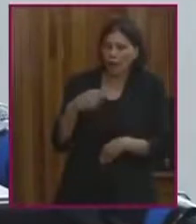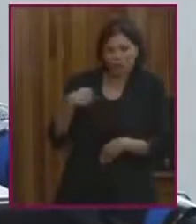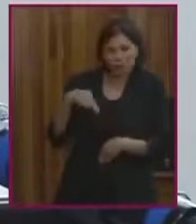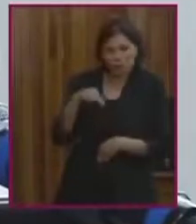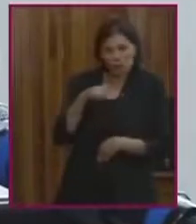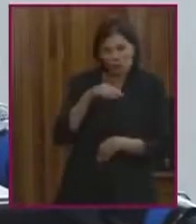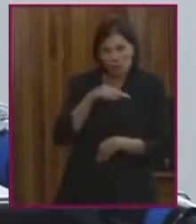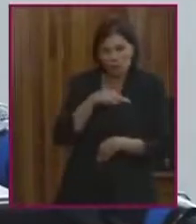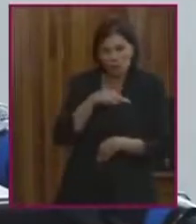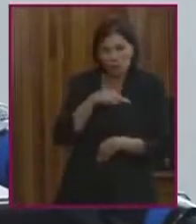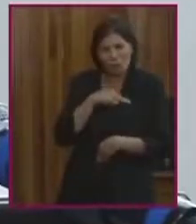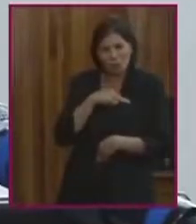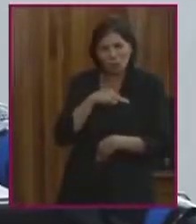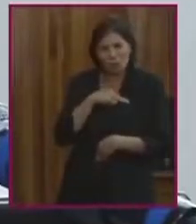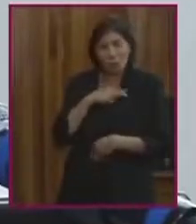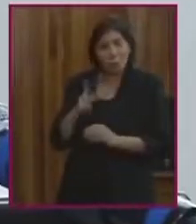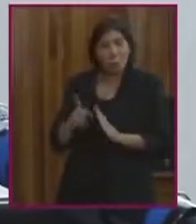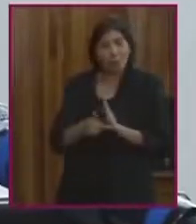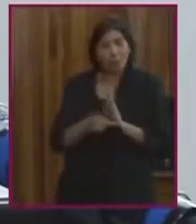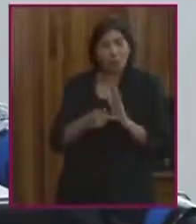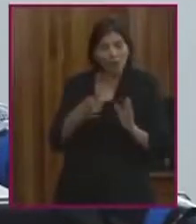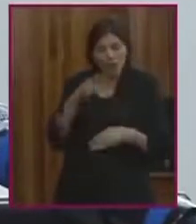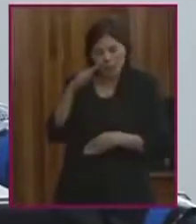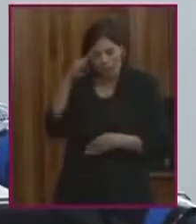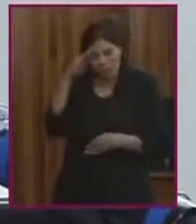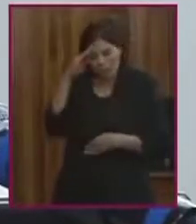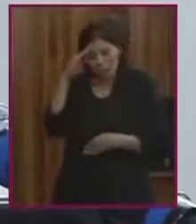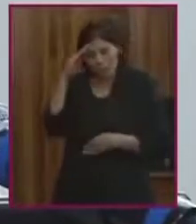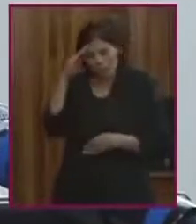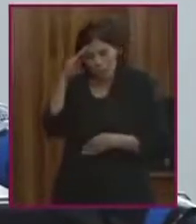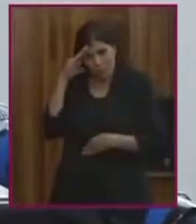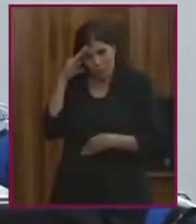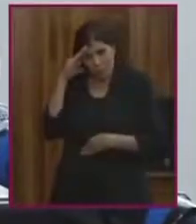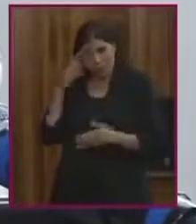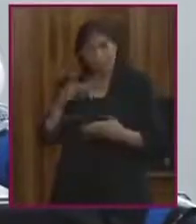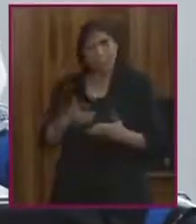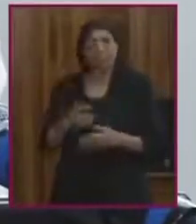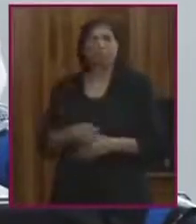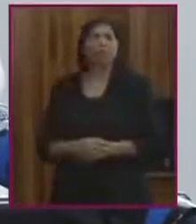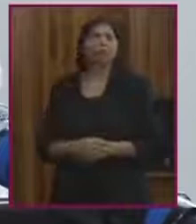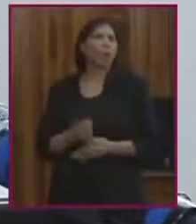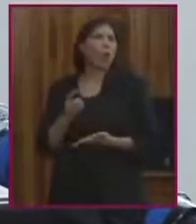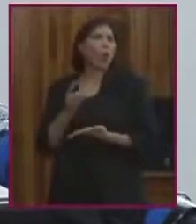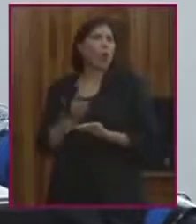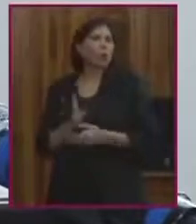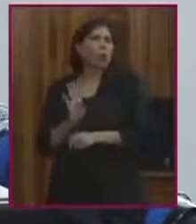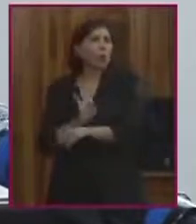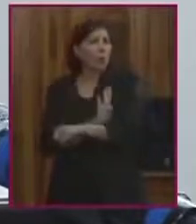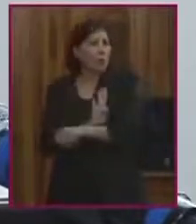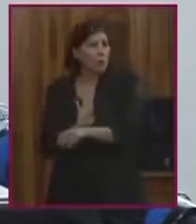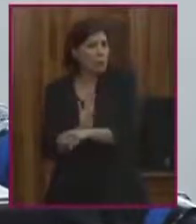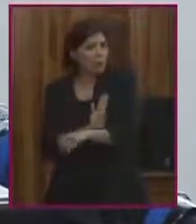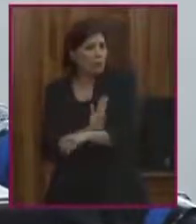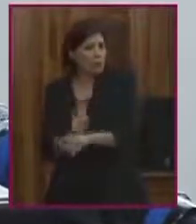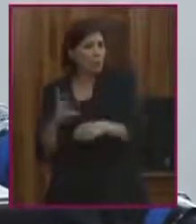y cuestionar el antropocentrismo. Es decir, mirar solamente el beneficio del hombre